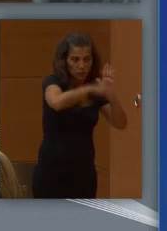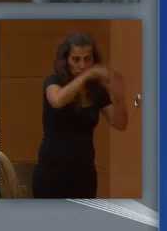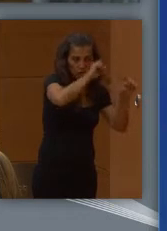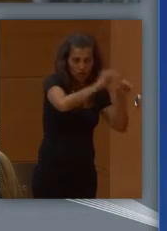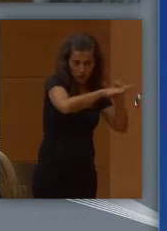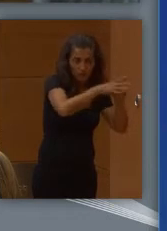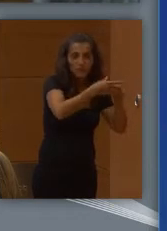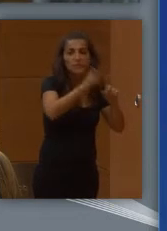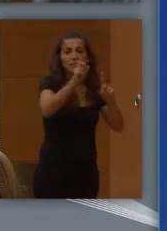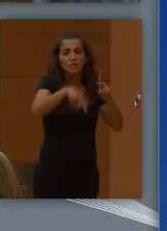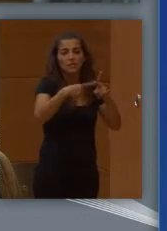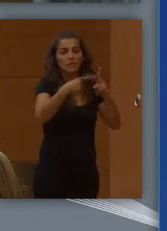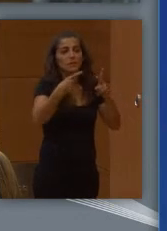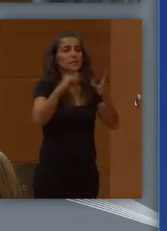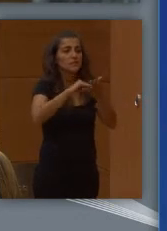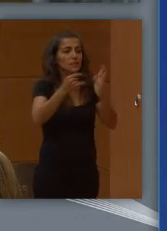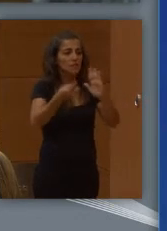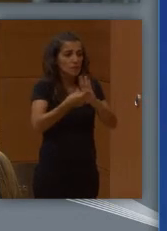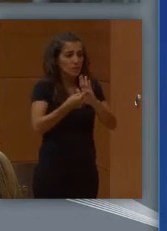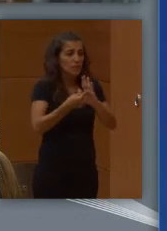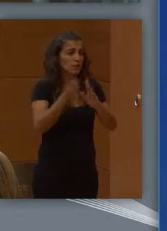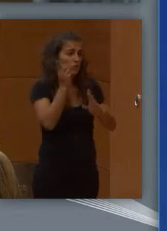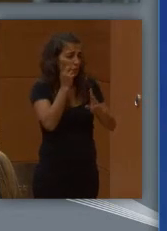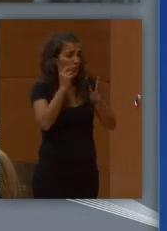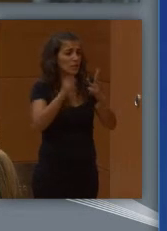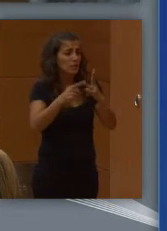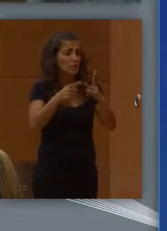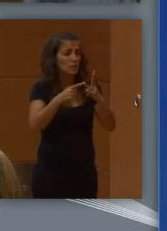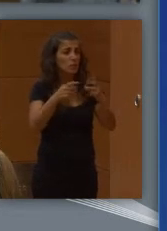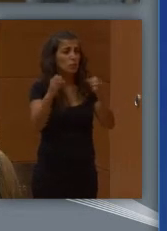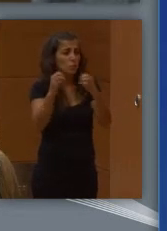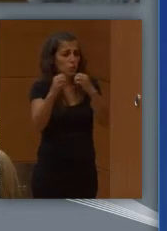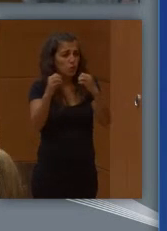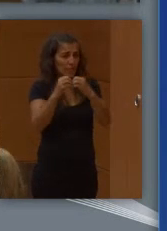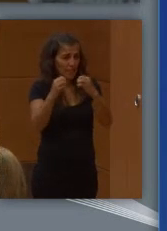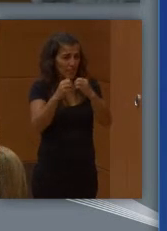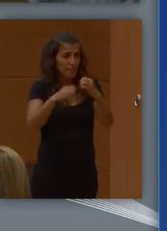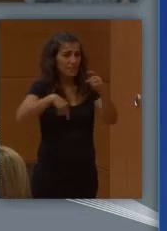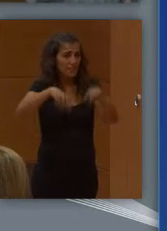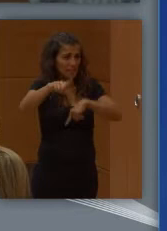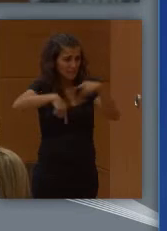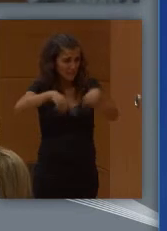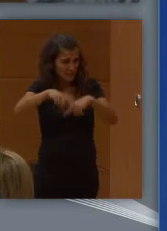poco en los sistemas móviles, integración con Google Transit, tenemos aplicación para televisiones conectadas a